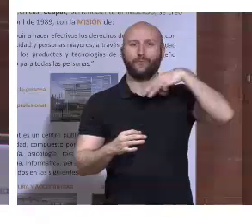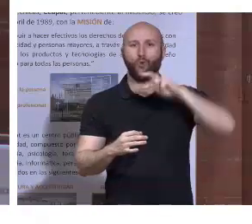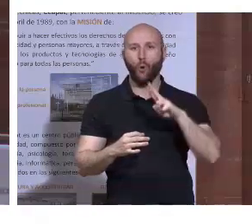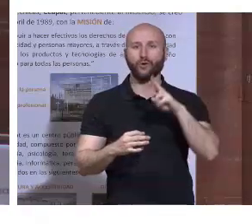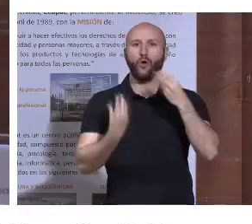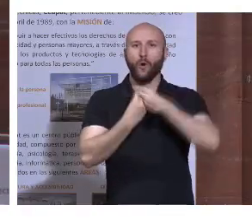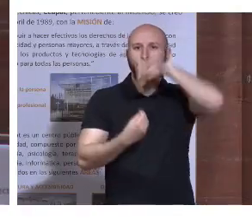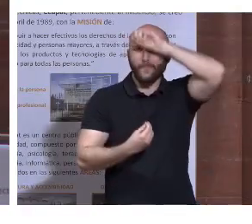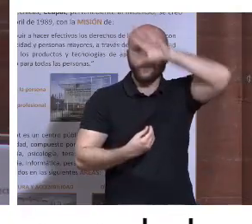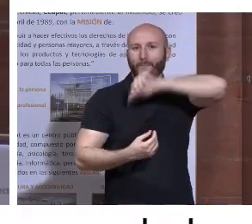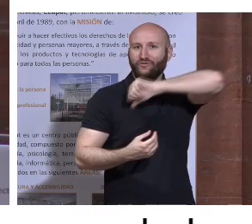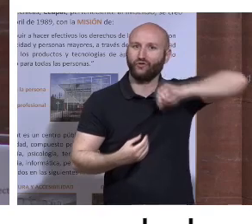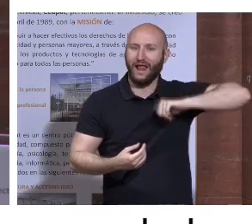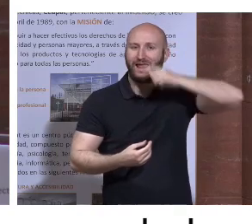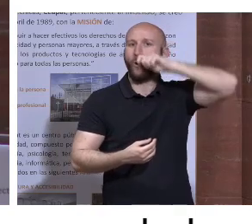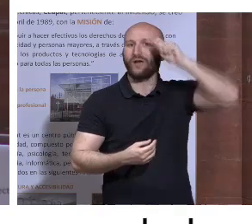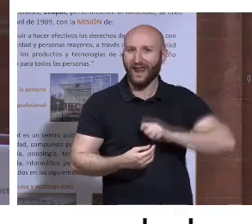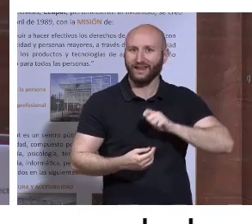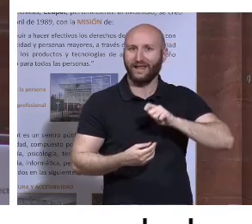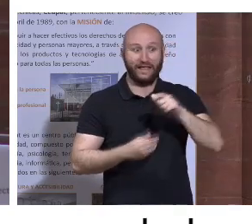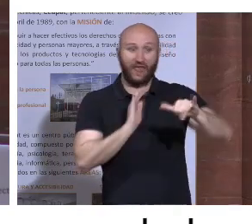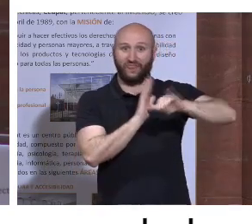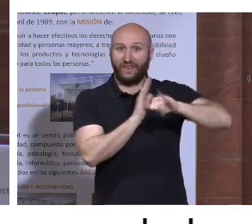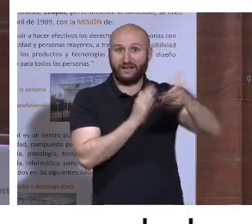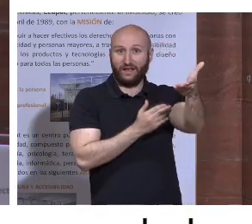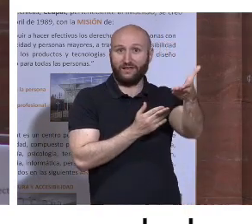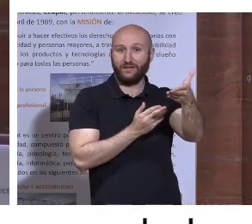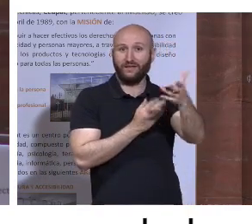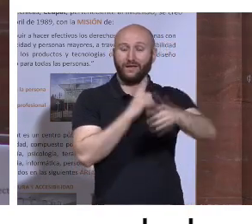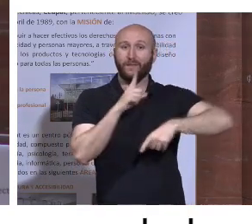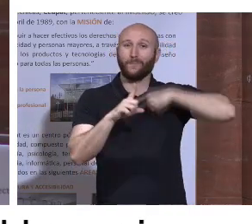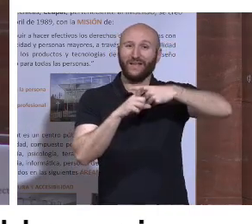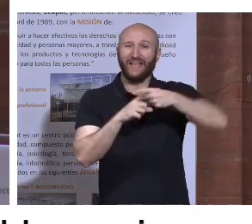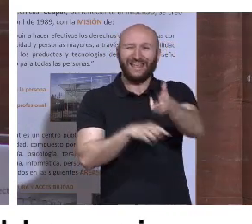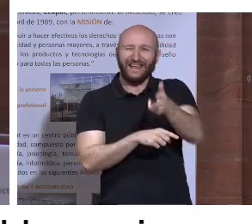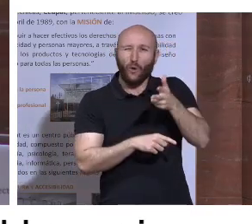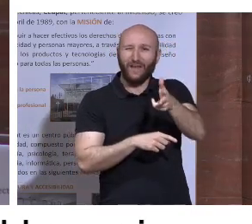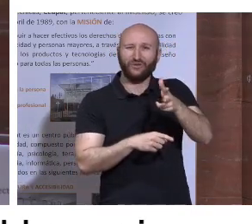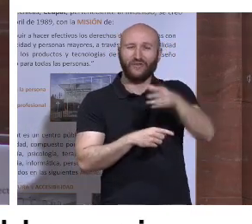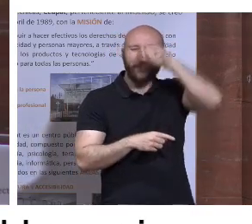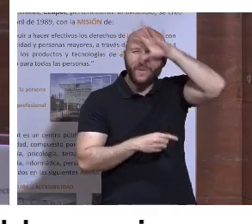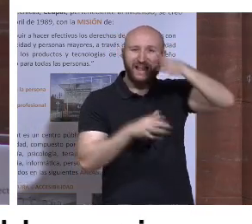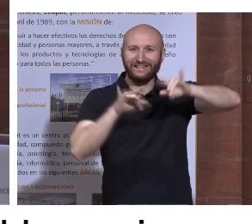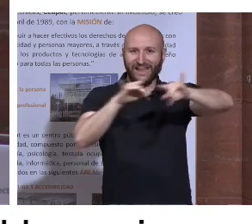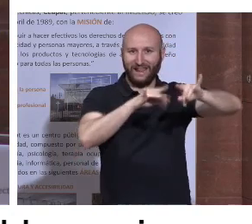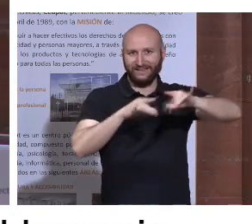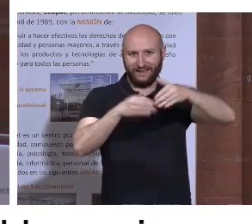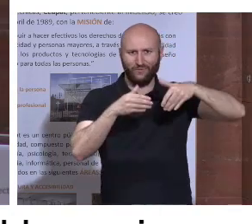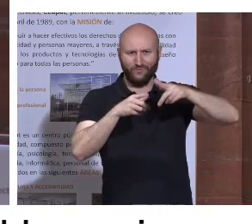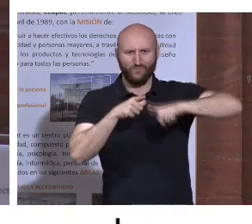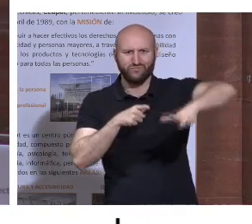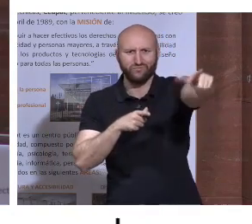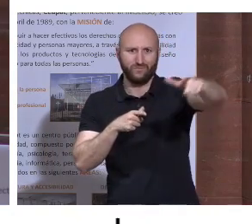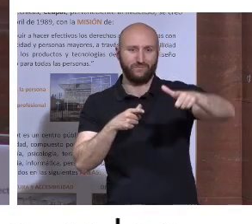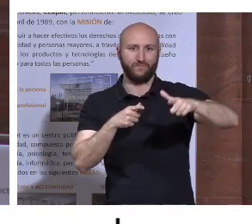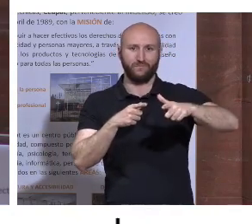las minas personales en Ucrania, que está ahí a la vuelta de la esquina, y los kilómetros de minas terrestres, que se dicen ahora,